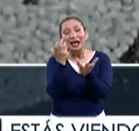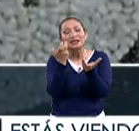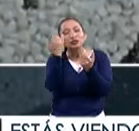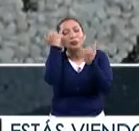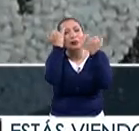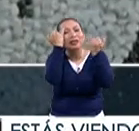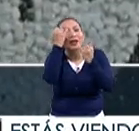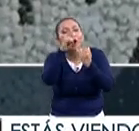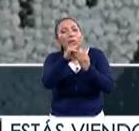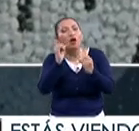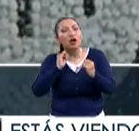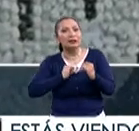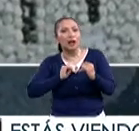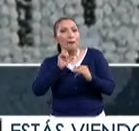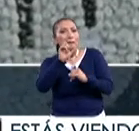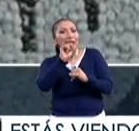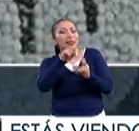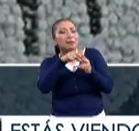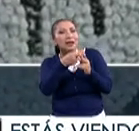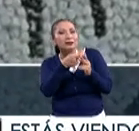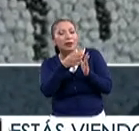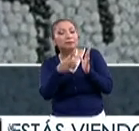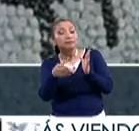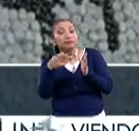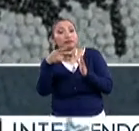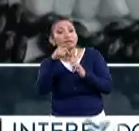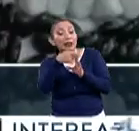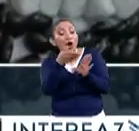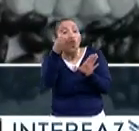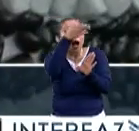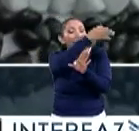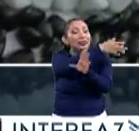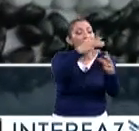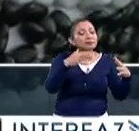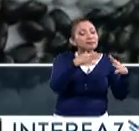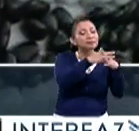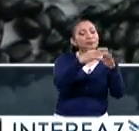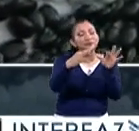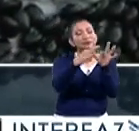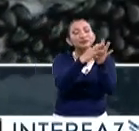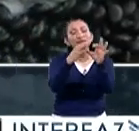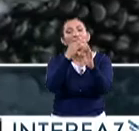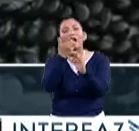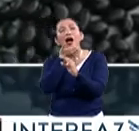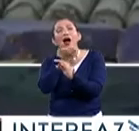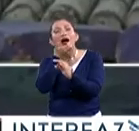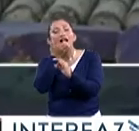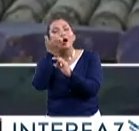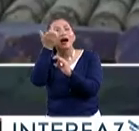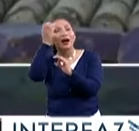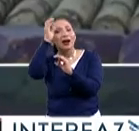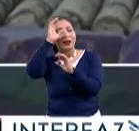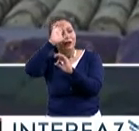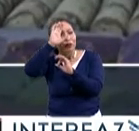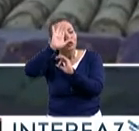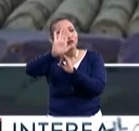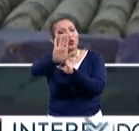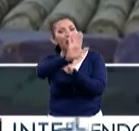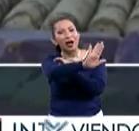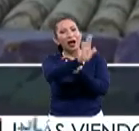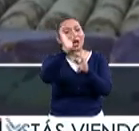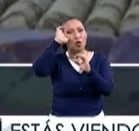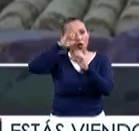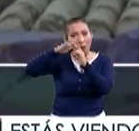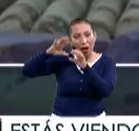construcción en realidad del siglo XX, pero resultado de la fusión de distintas tradiciones culturales, tanto las